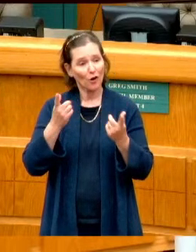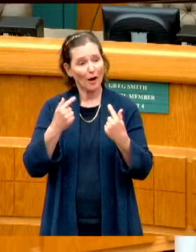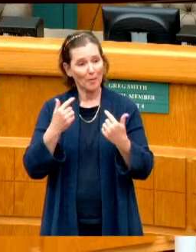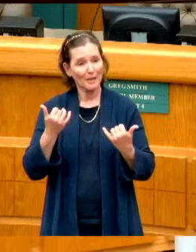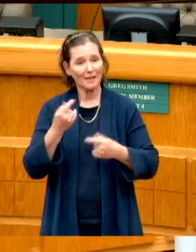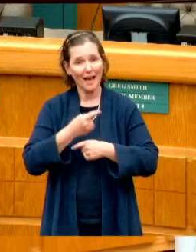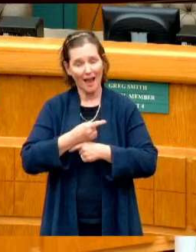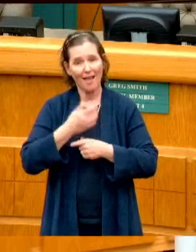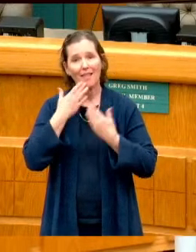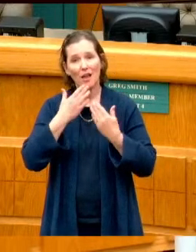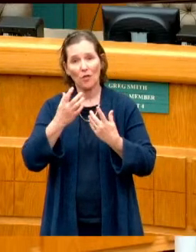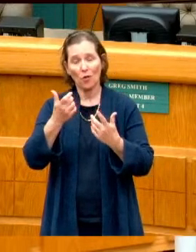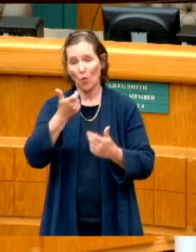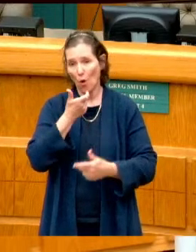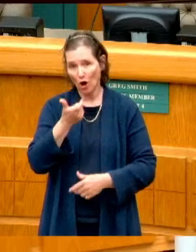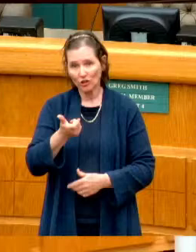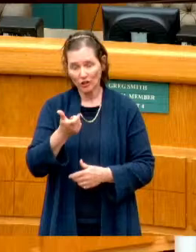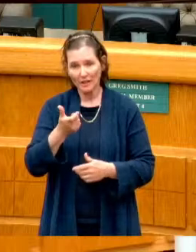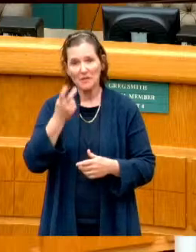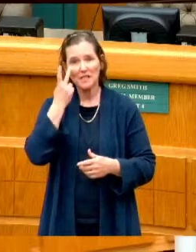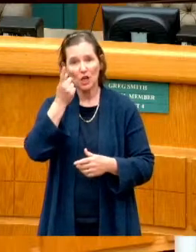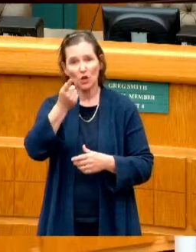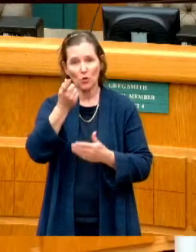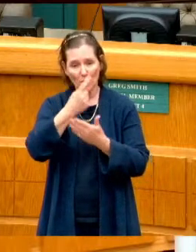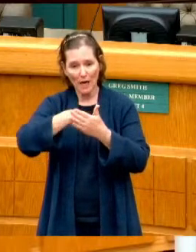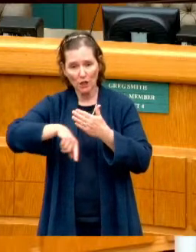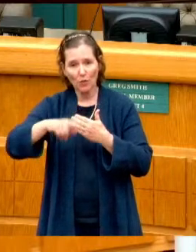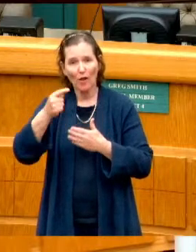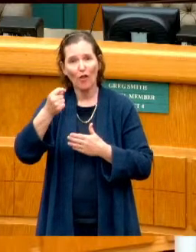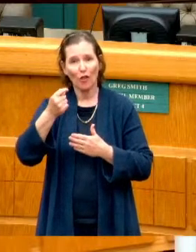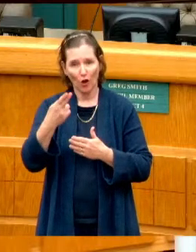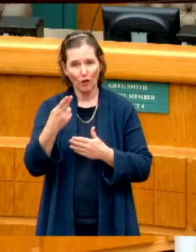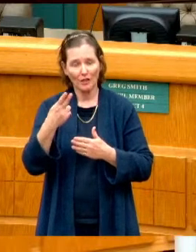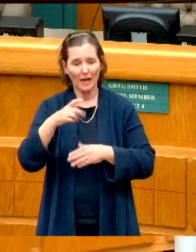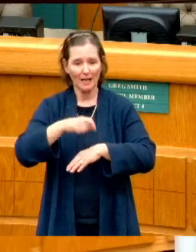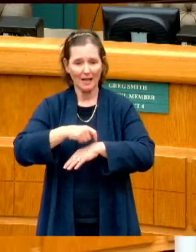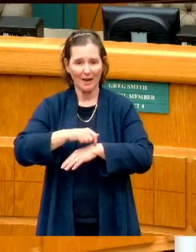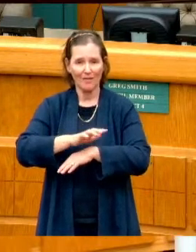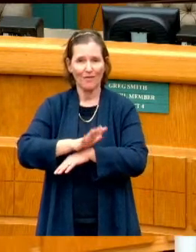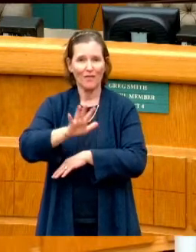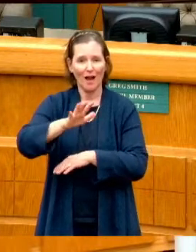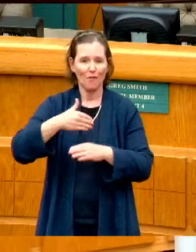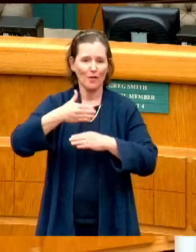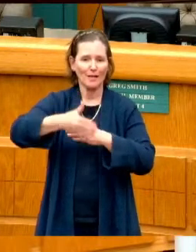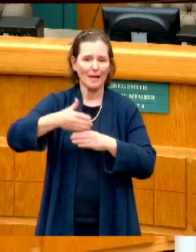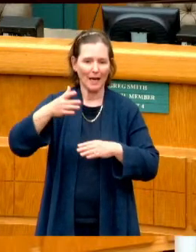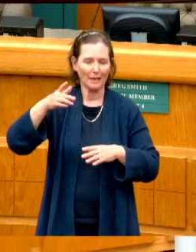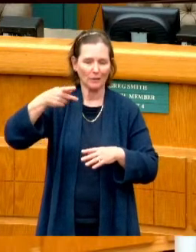we will see you next Thursday at 5 p.m. for our next presser. Thank you.